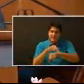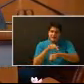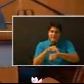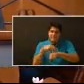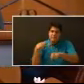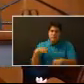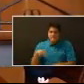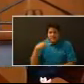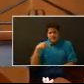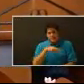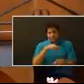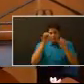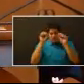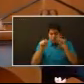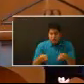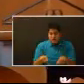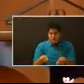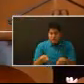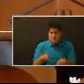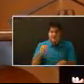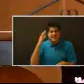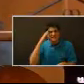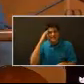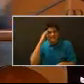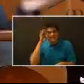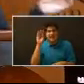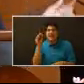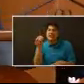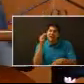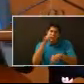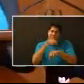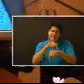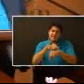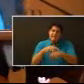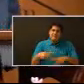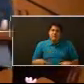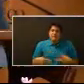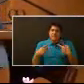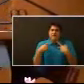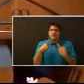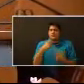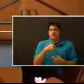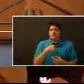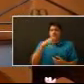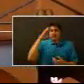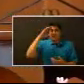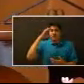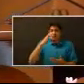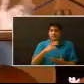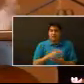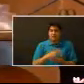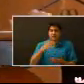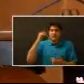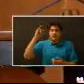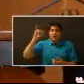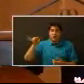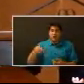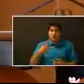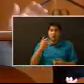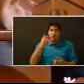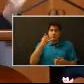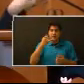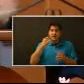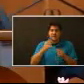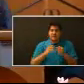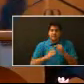nosotros saber el tiempo que estamos viviendo. A Josué, creo que le dice el Señor cuando está